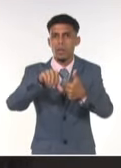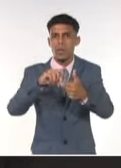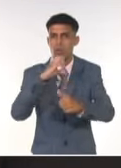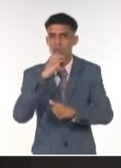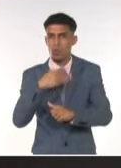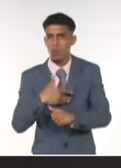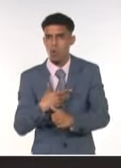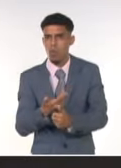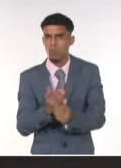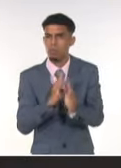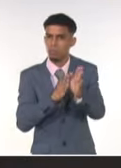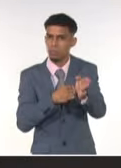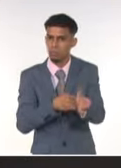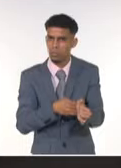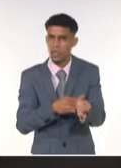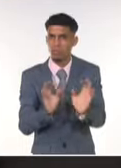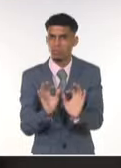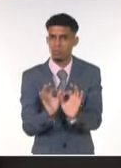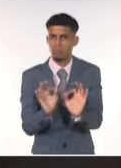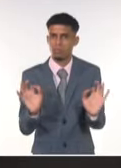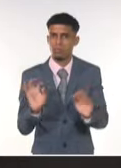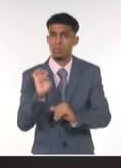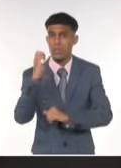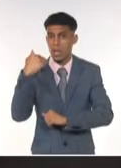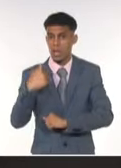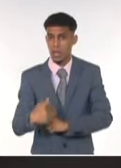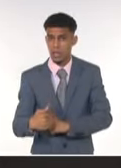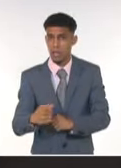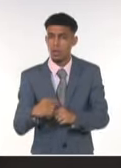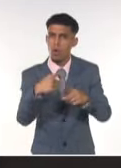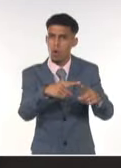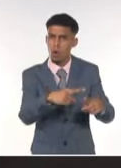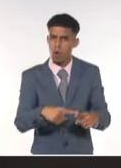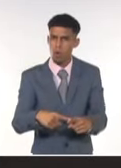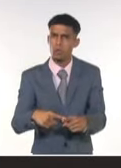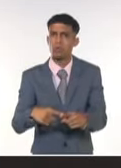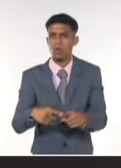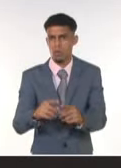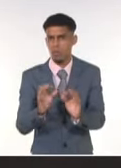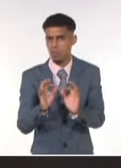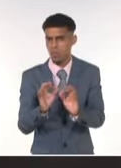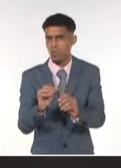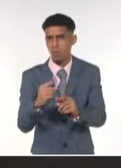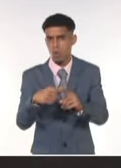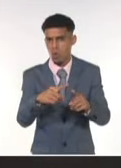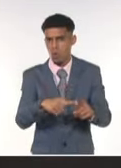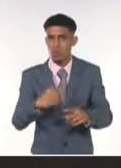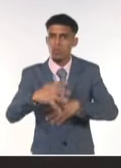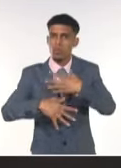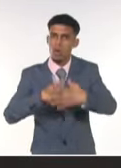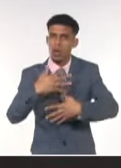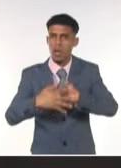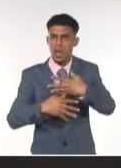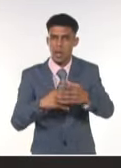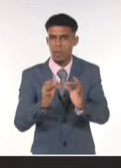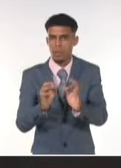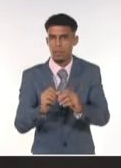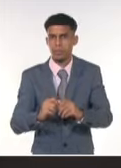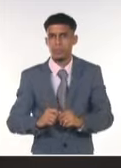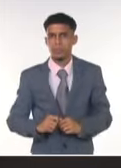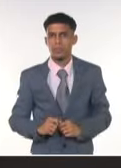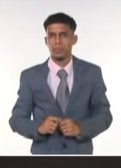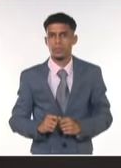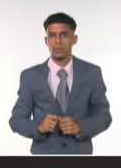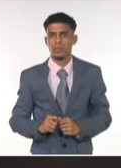males que hoy, la decencia, otros asuntos que son problemáticas en el mundo y que Cuba no escapa a esa concepción también global de la propia